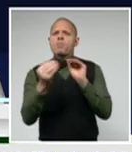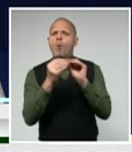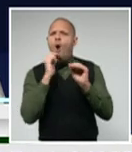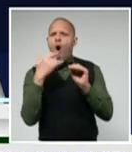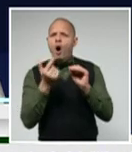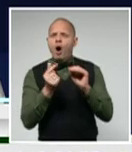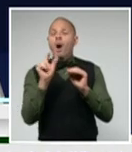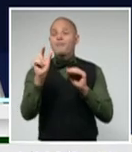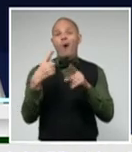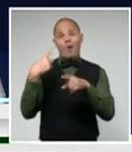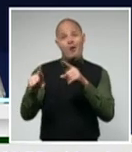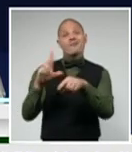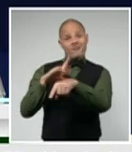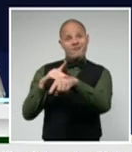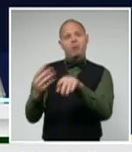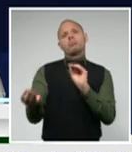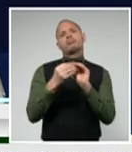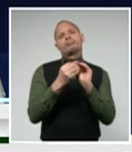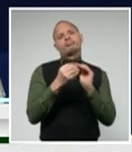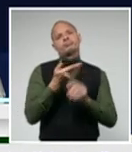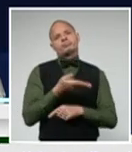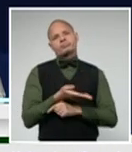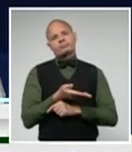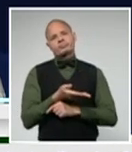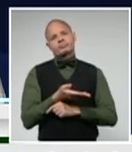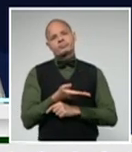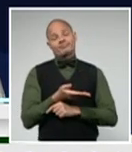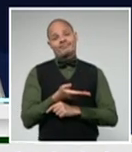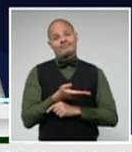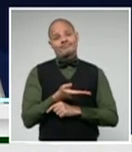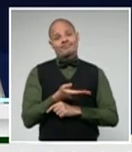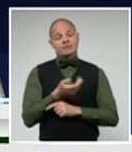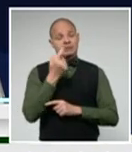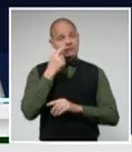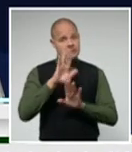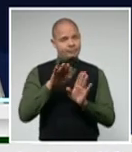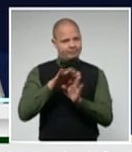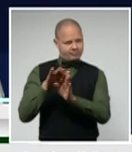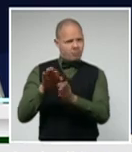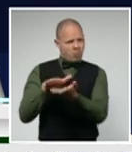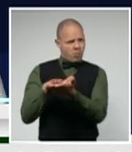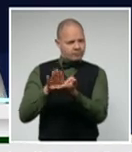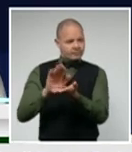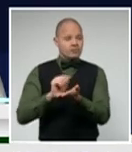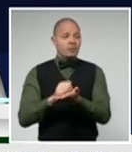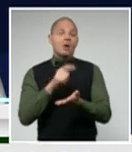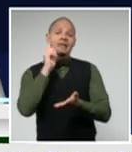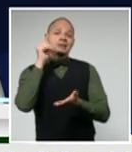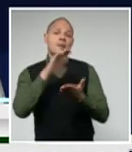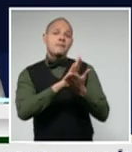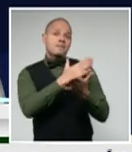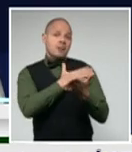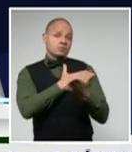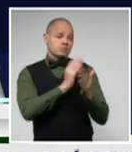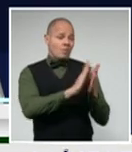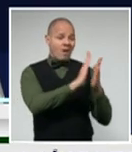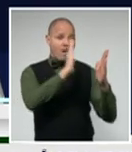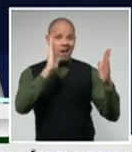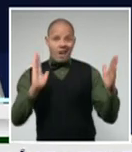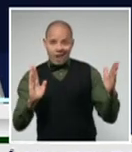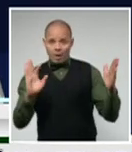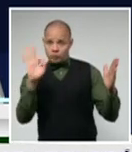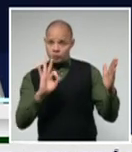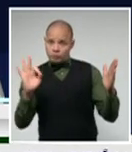los diagnosticados ayer. Y en el acumulado, el 91,5% de todos los pacientes que se